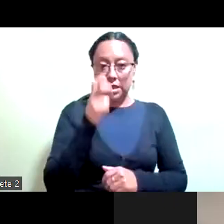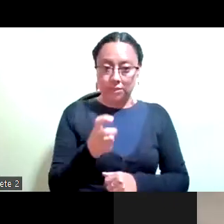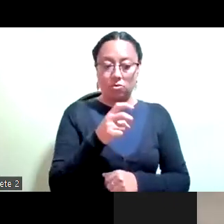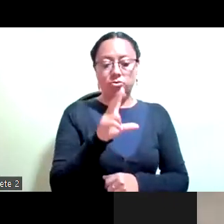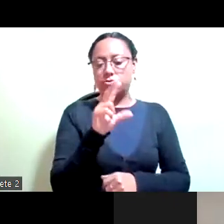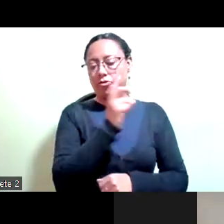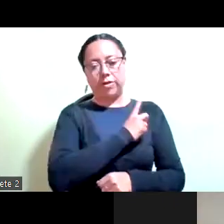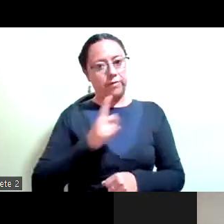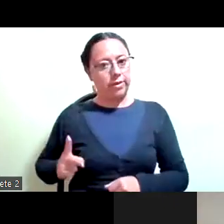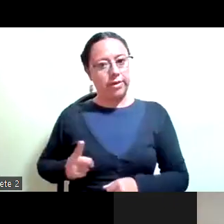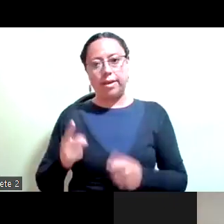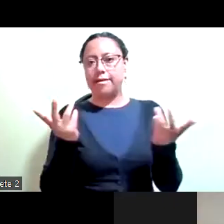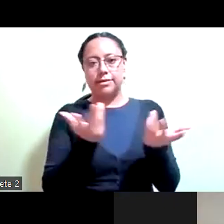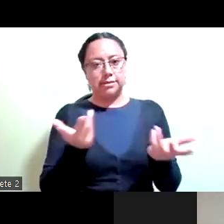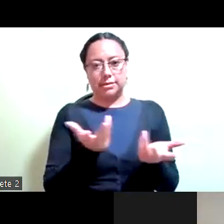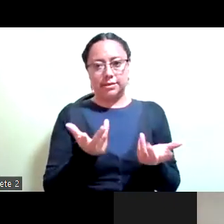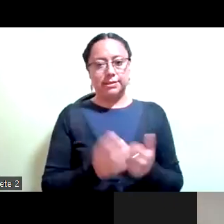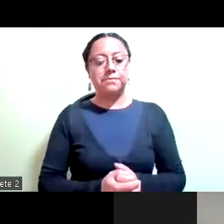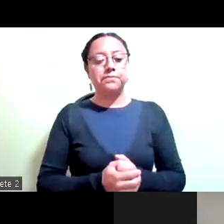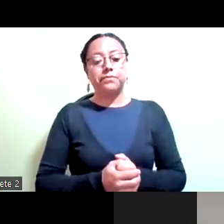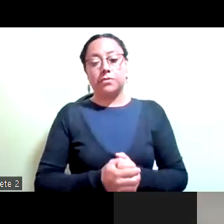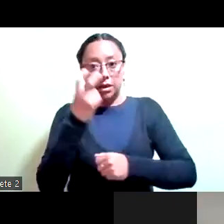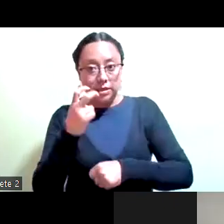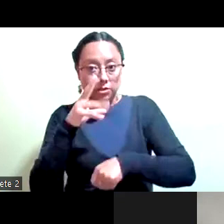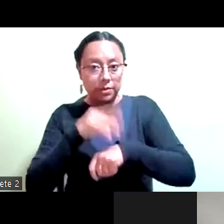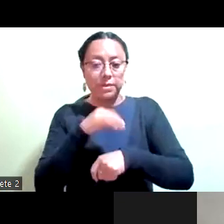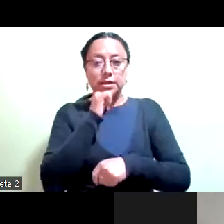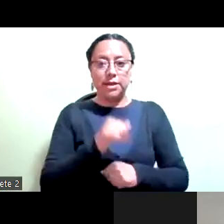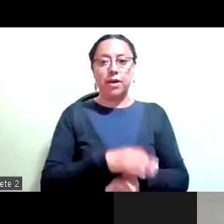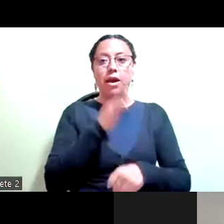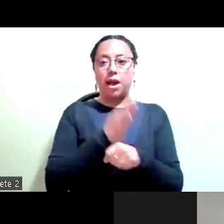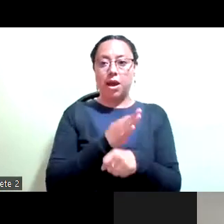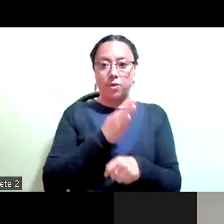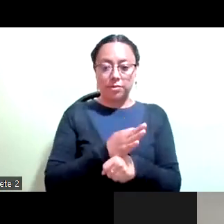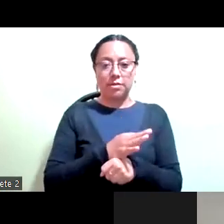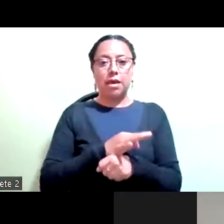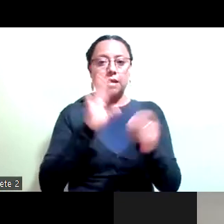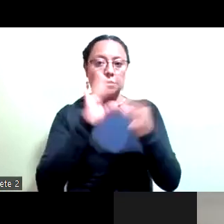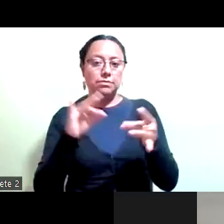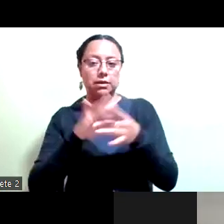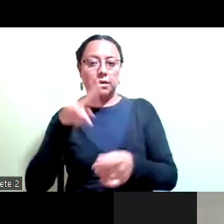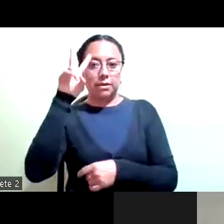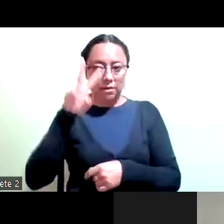¿no? Y definitivamente no se debe permitir. Entonces sí se está faltando a la verdad, como dice el diputado Doring.